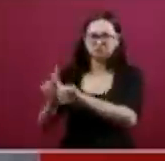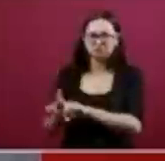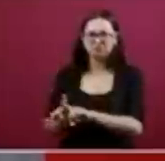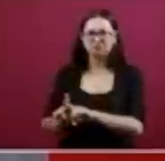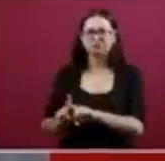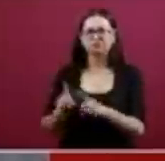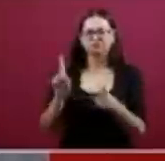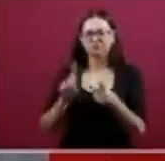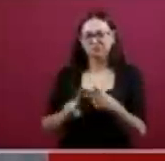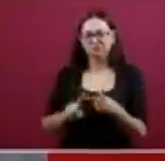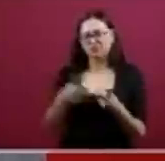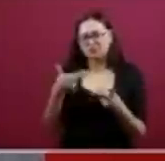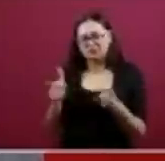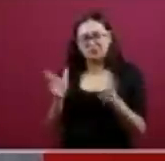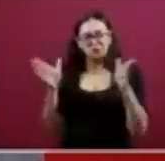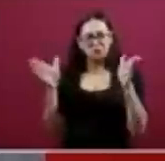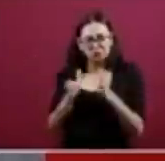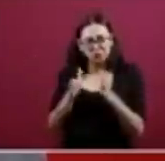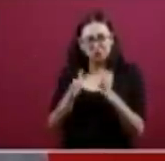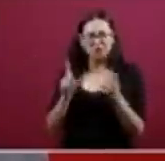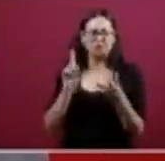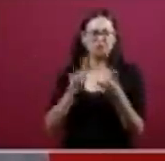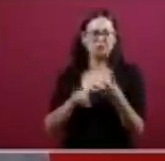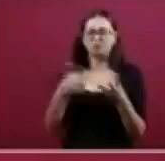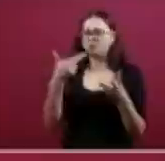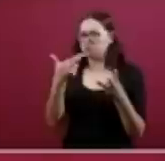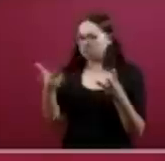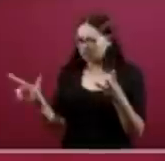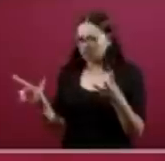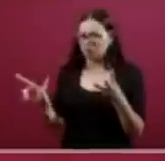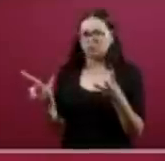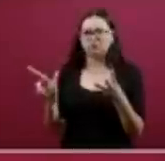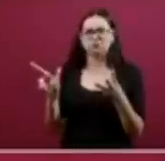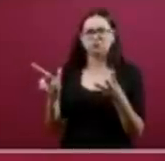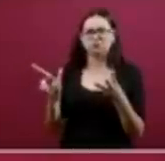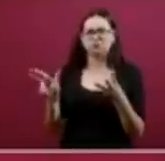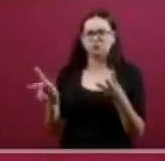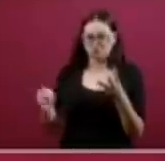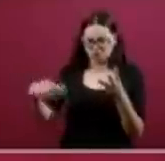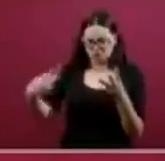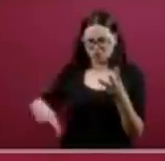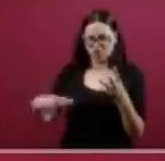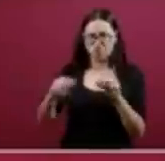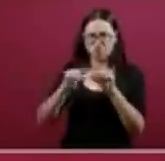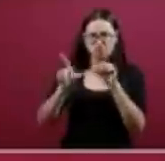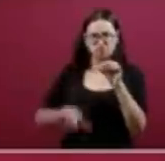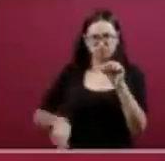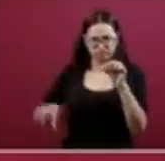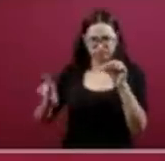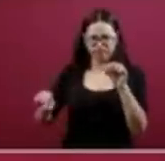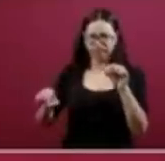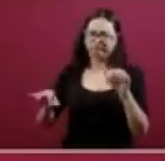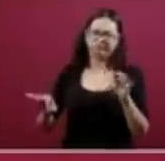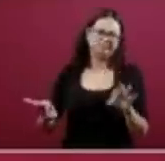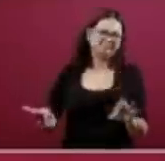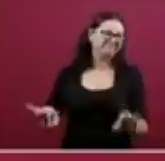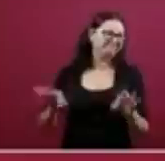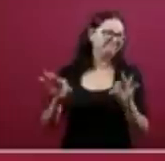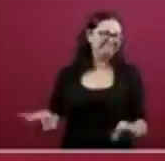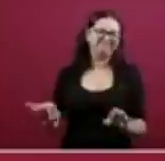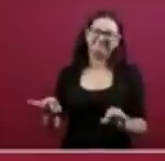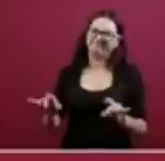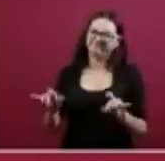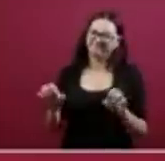las fondas, los restaurantes, son de primera.